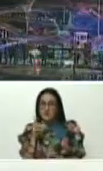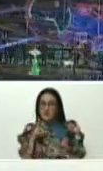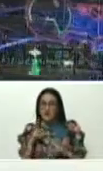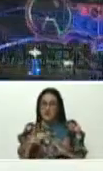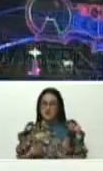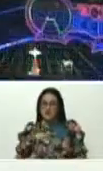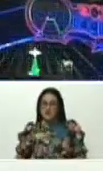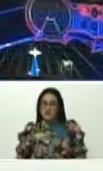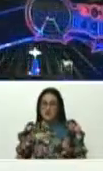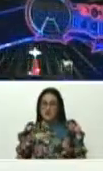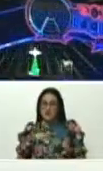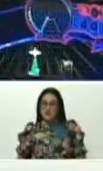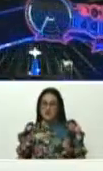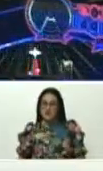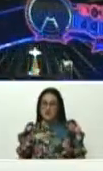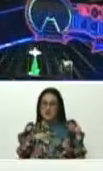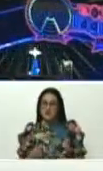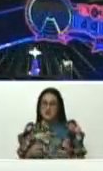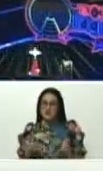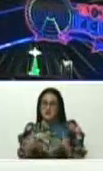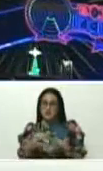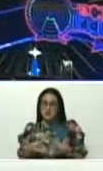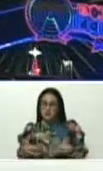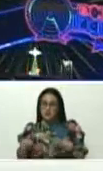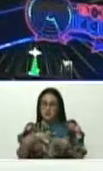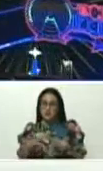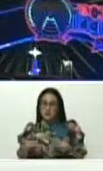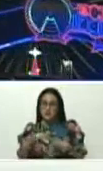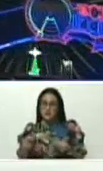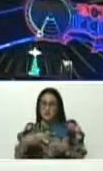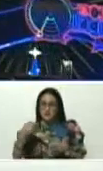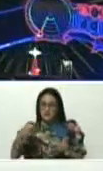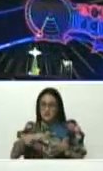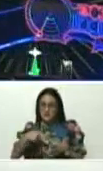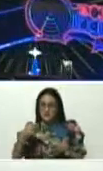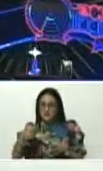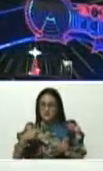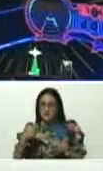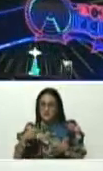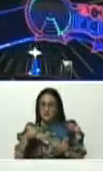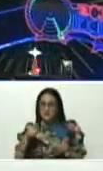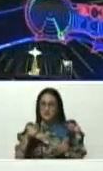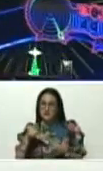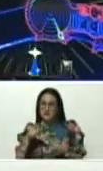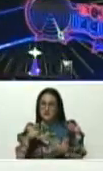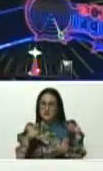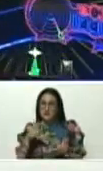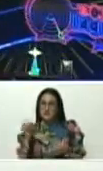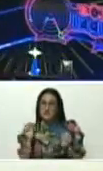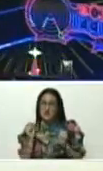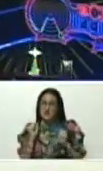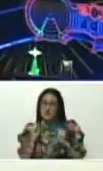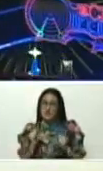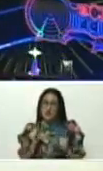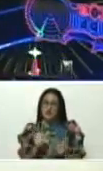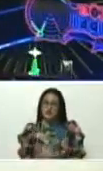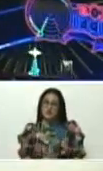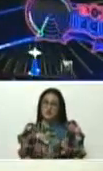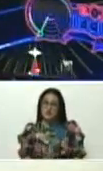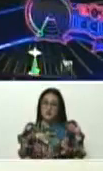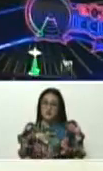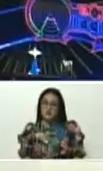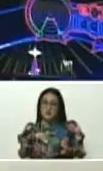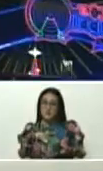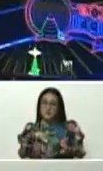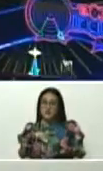descansar. Y con la grasita que se crea ahí del caldito, eso es. Lo que pasa es que le ha pegado el frío. Ella se